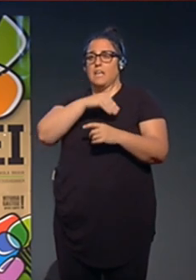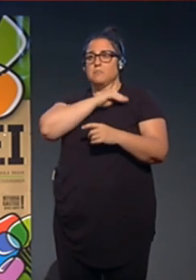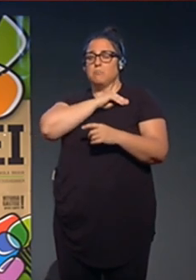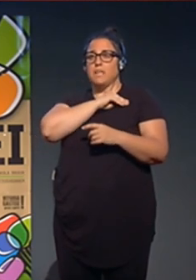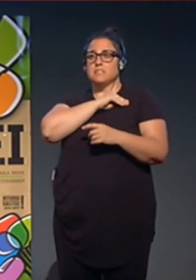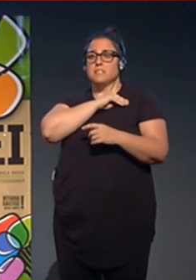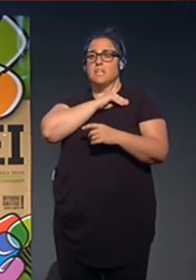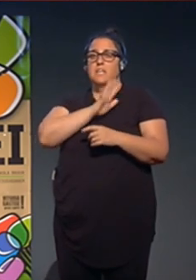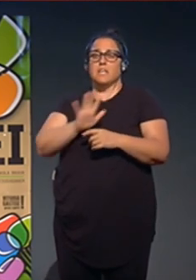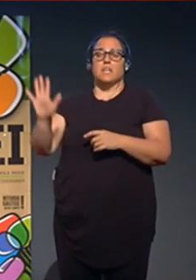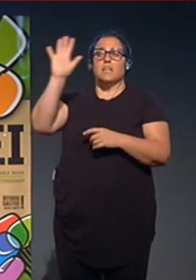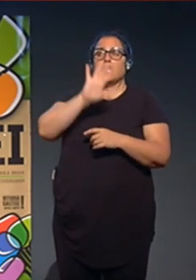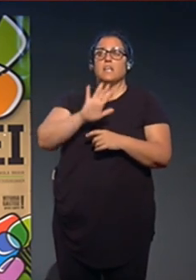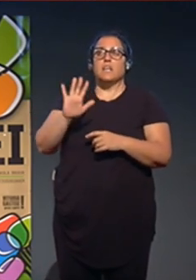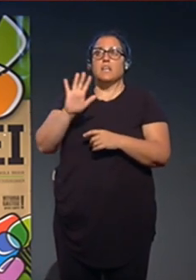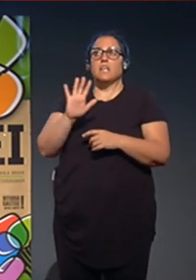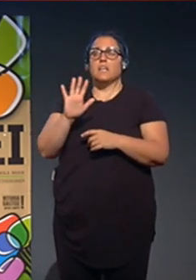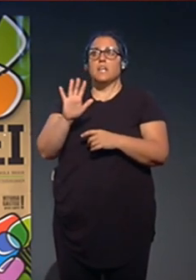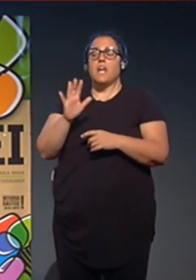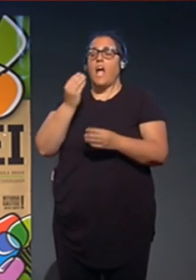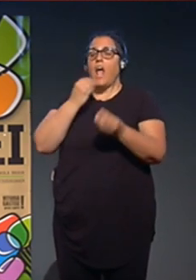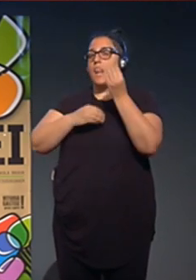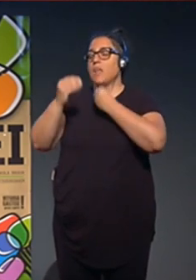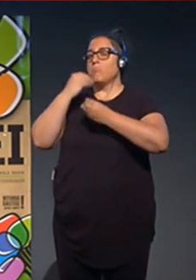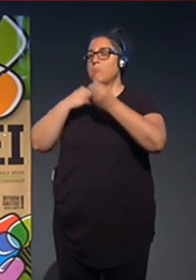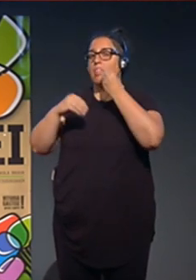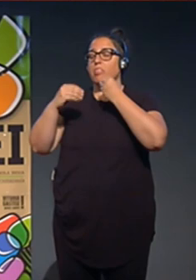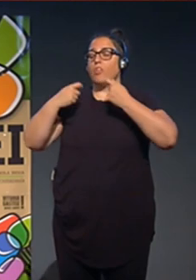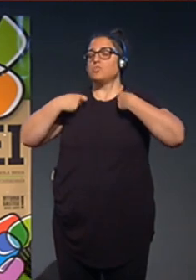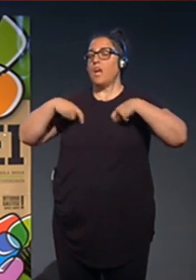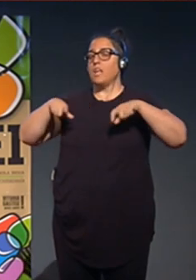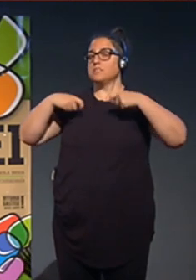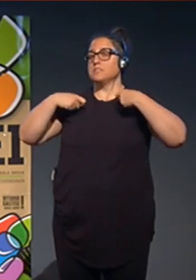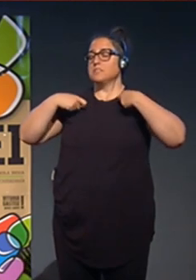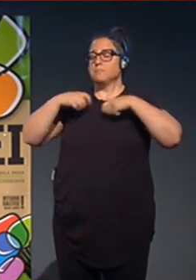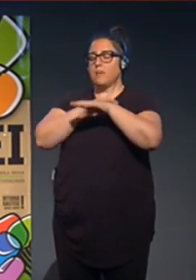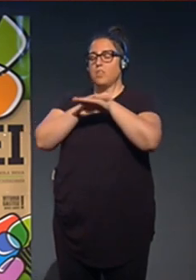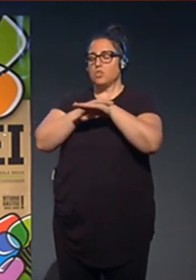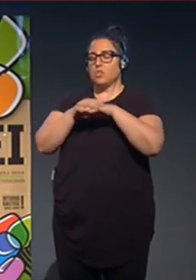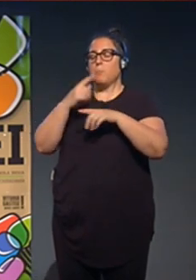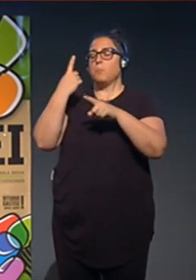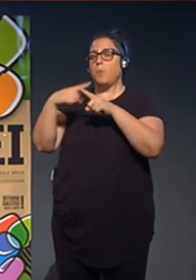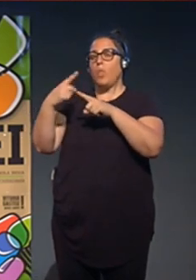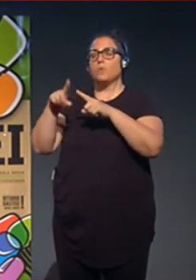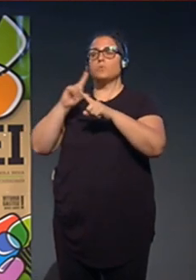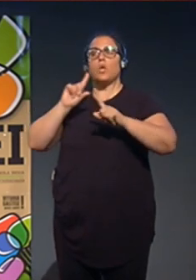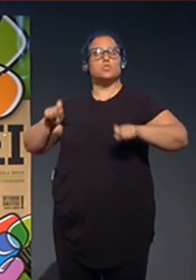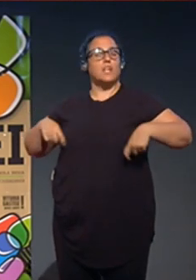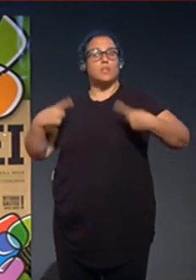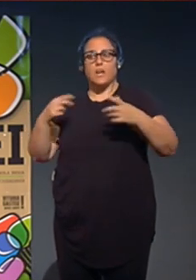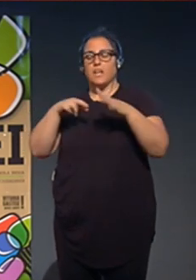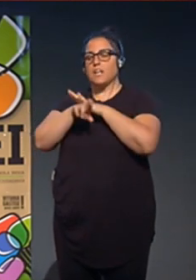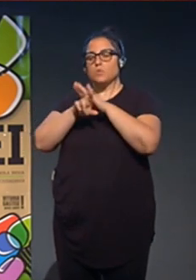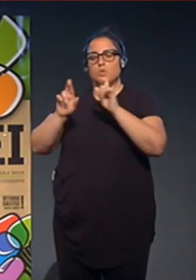en el estado español los alimentos que tendrían que haberse los alimentos no los productos naturales los recursos